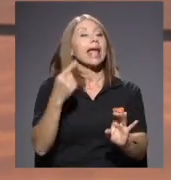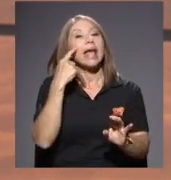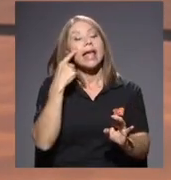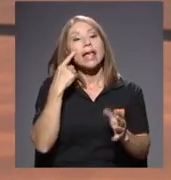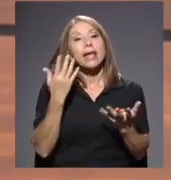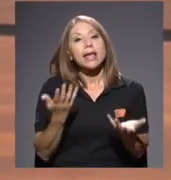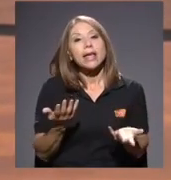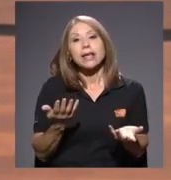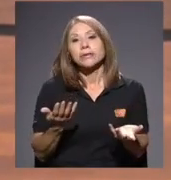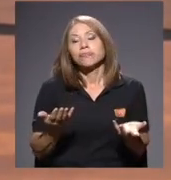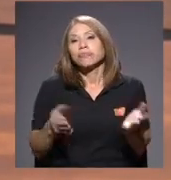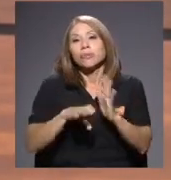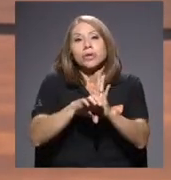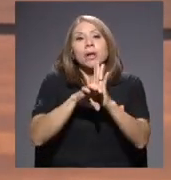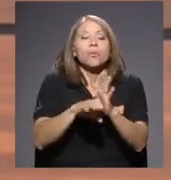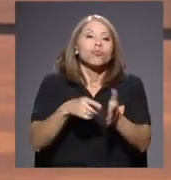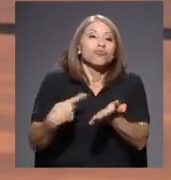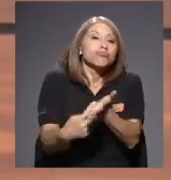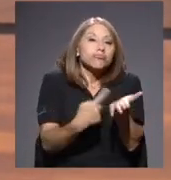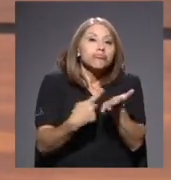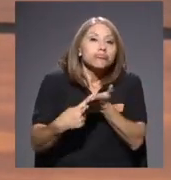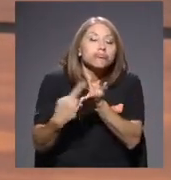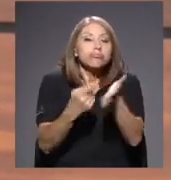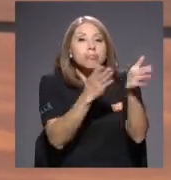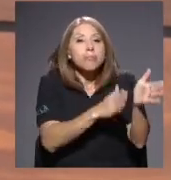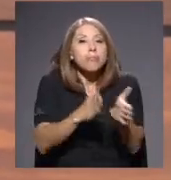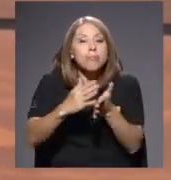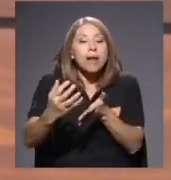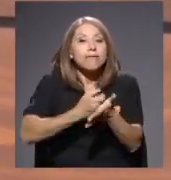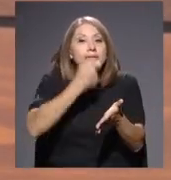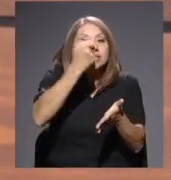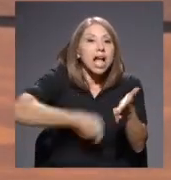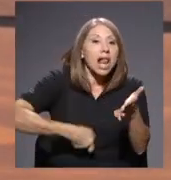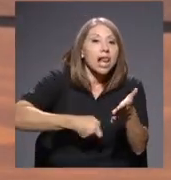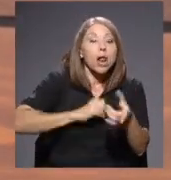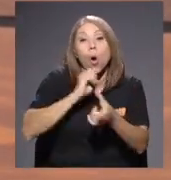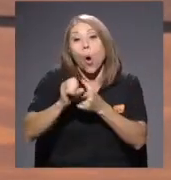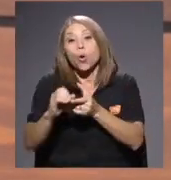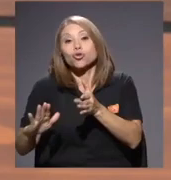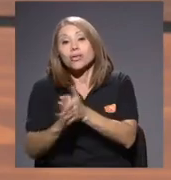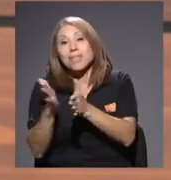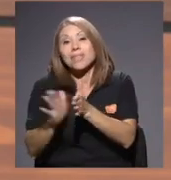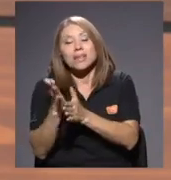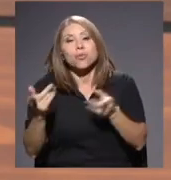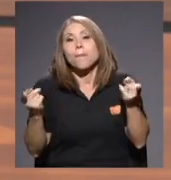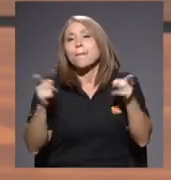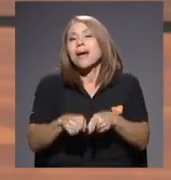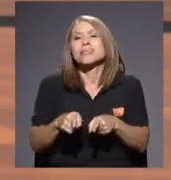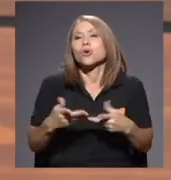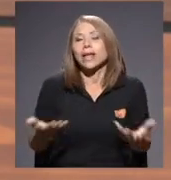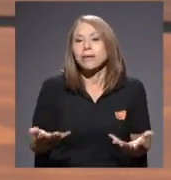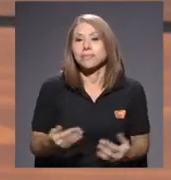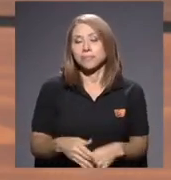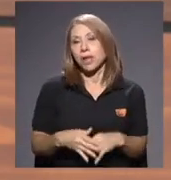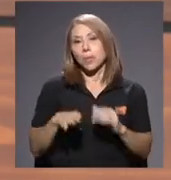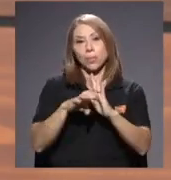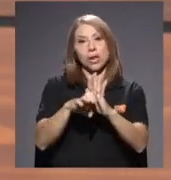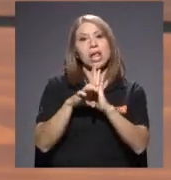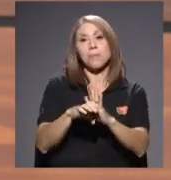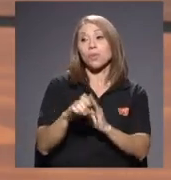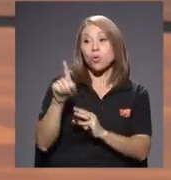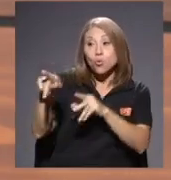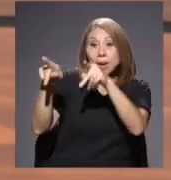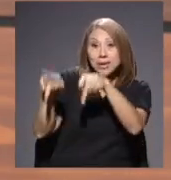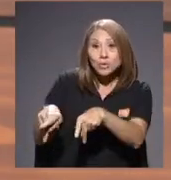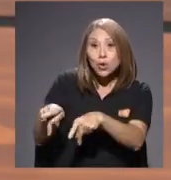discusión, qué sé yo, del plan fiscal o en materia de discusión del cementazo, sucedió mucho que en determinado punto, si una persona estaba